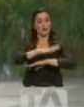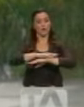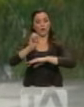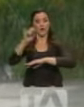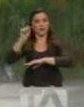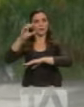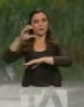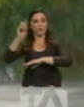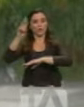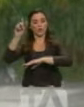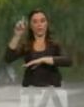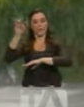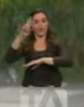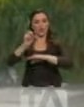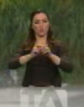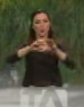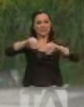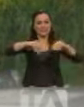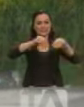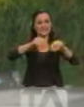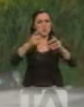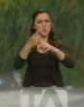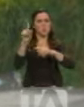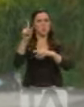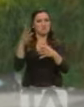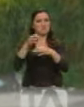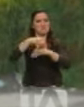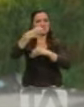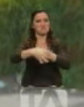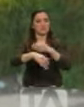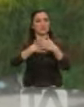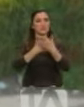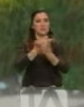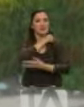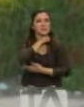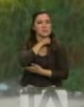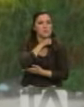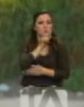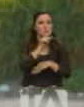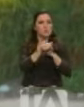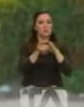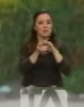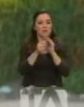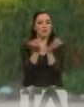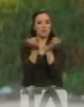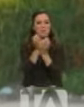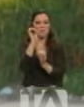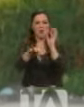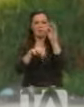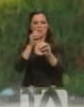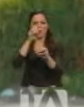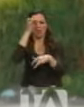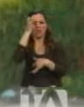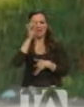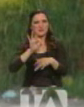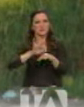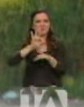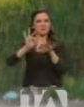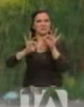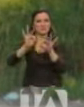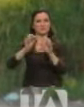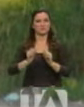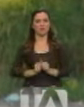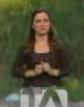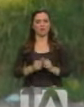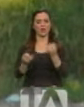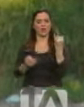un terreno baldío que se ha convertido en una guarida de delincuentes, un botadero de basura y un foco infeccioso para el sector. Además,